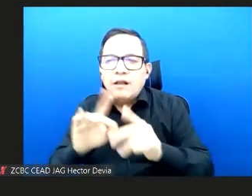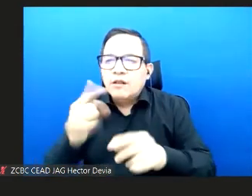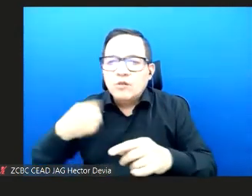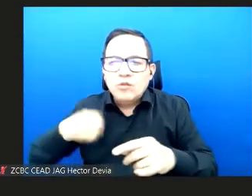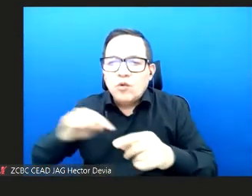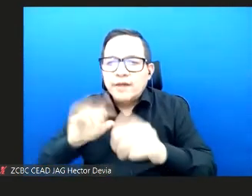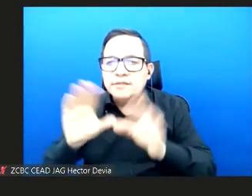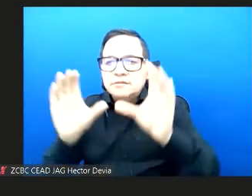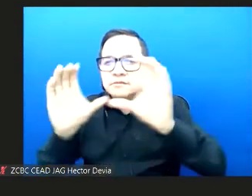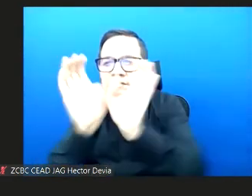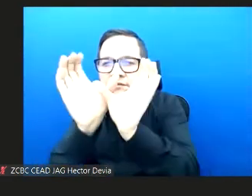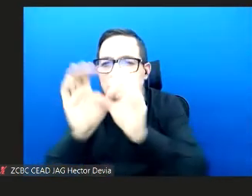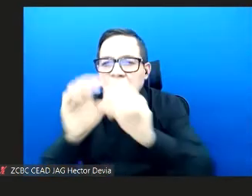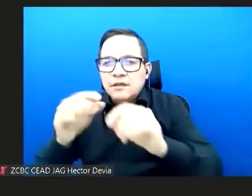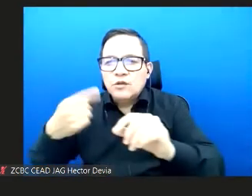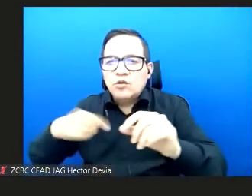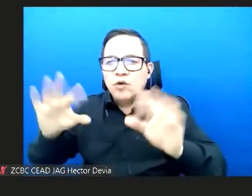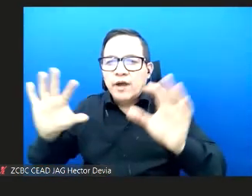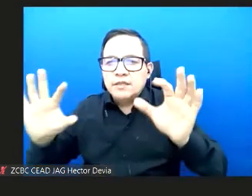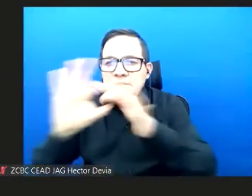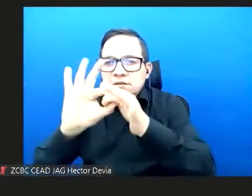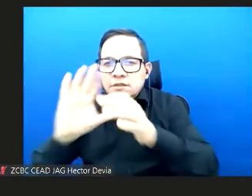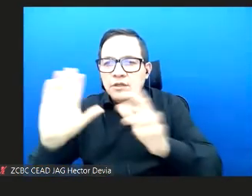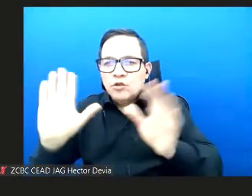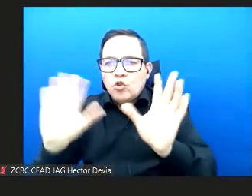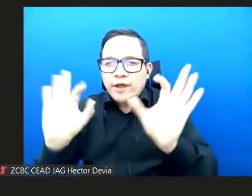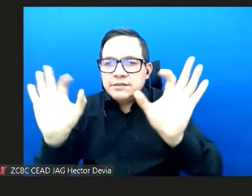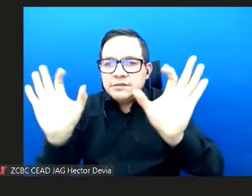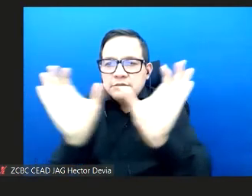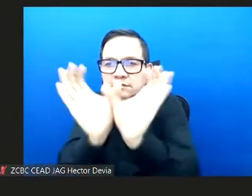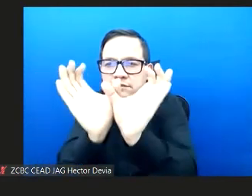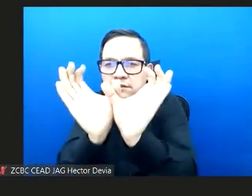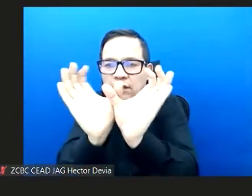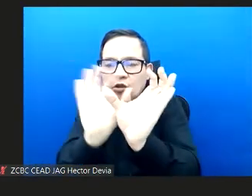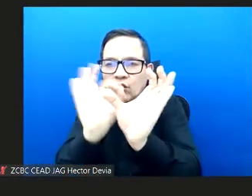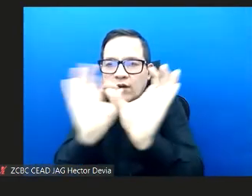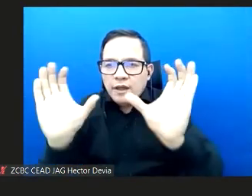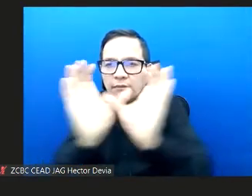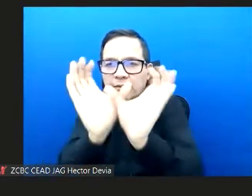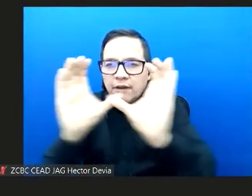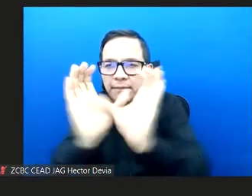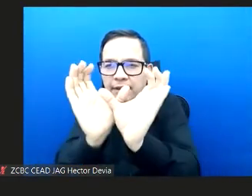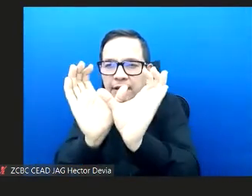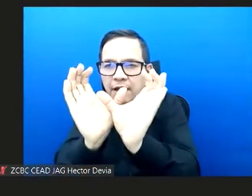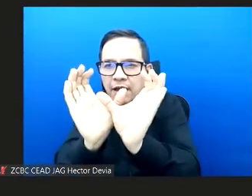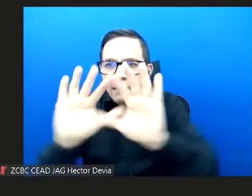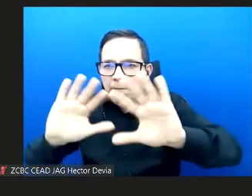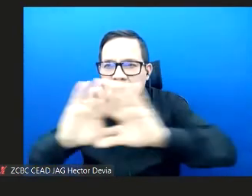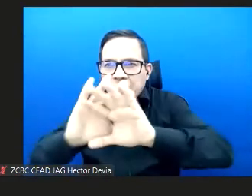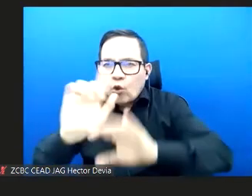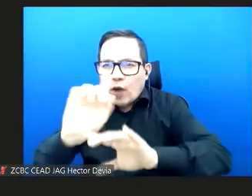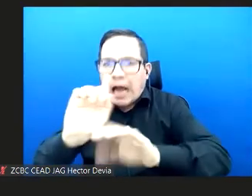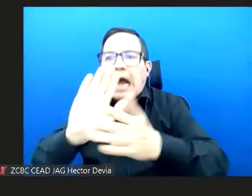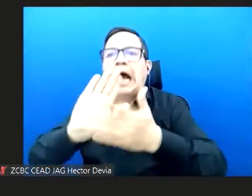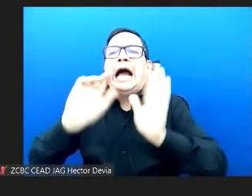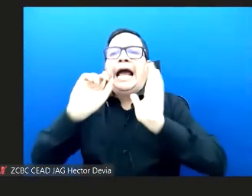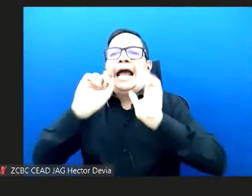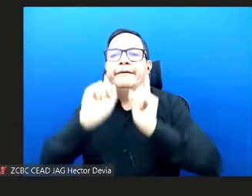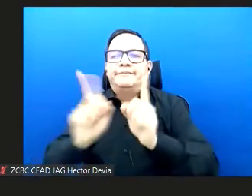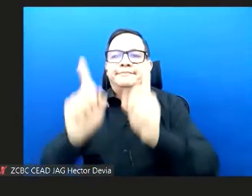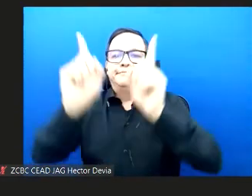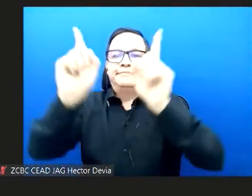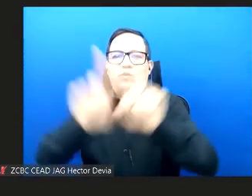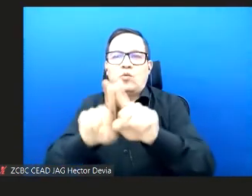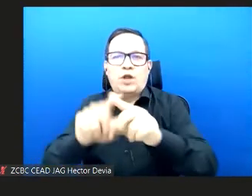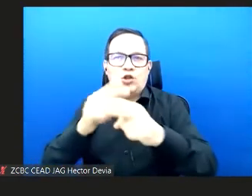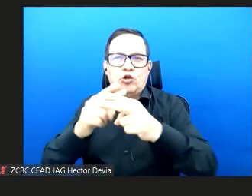¿Sí? No tomamos en cuenta la intersección. ¿Sí? Básicamente. Eso es nuestra diferencia simétrica. Cuando los conjuntos